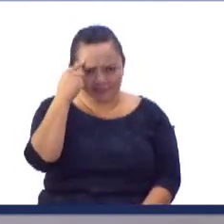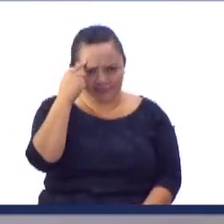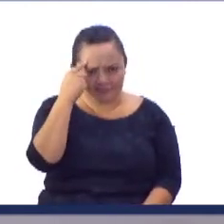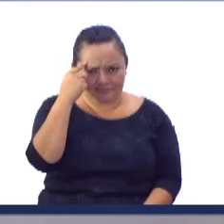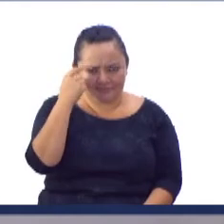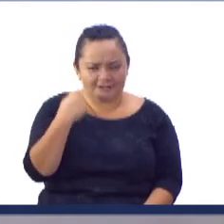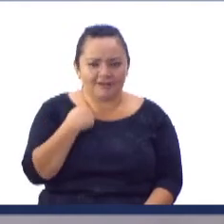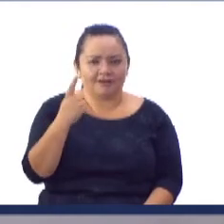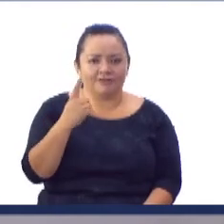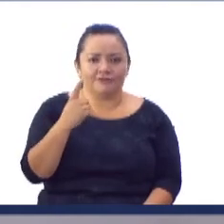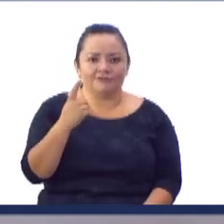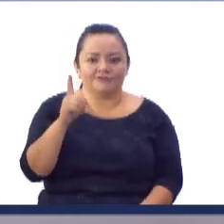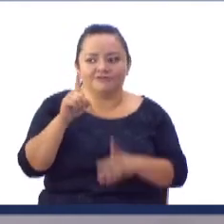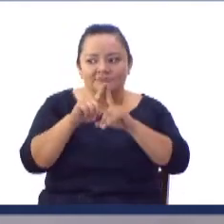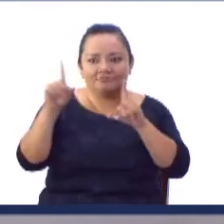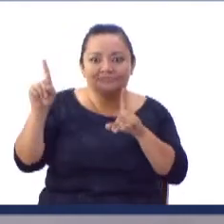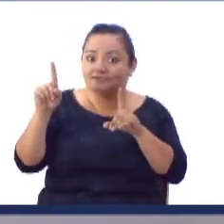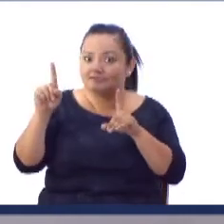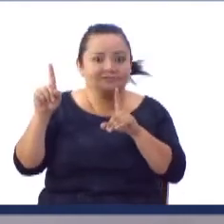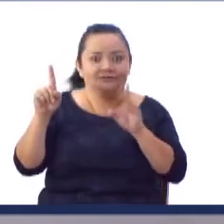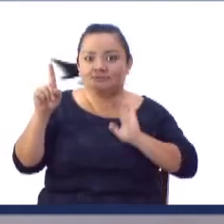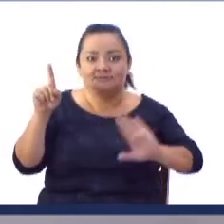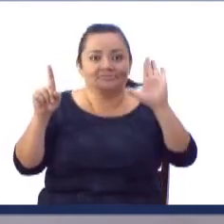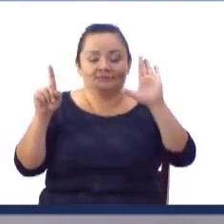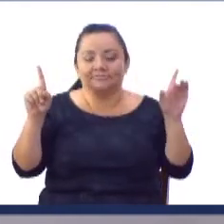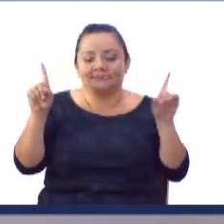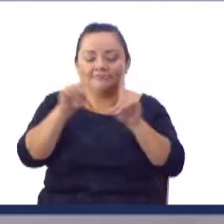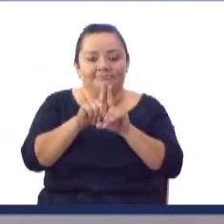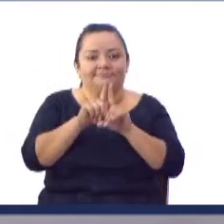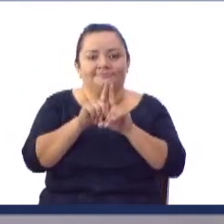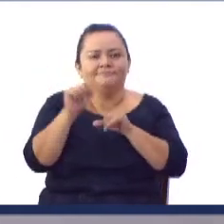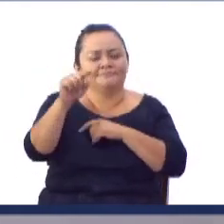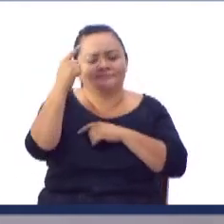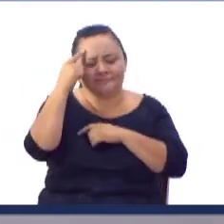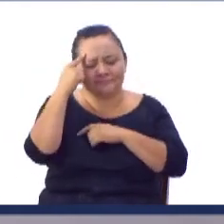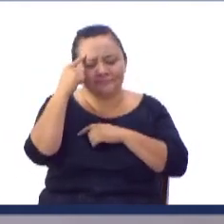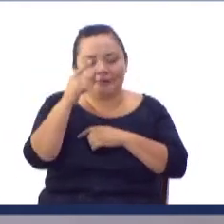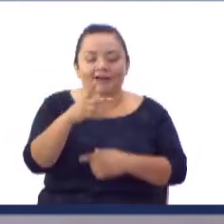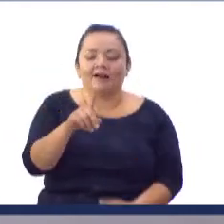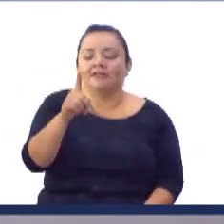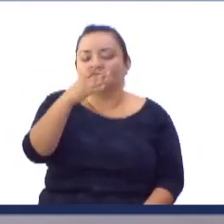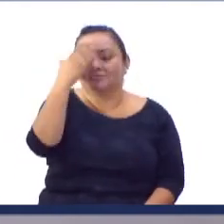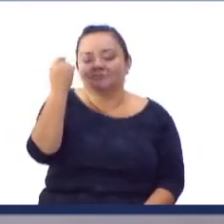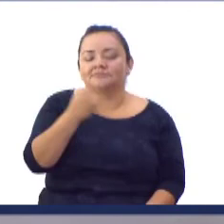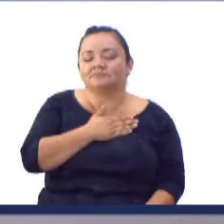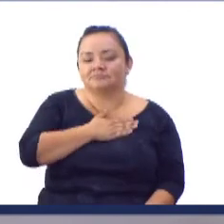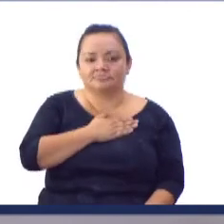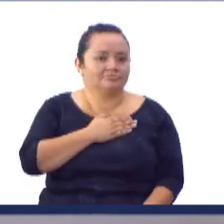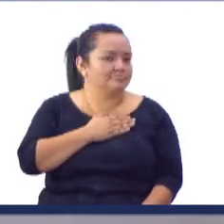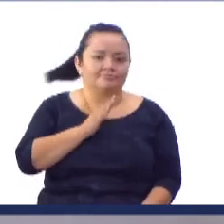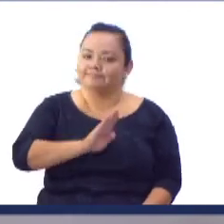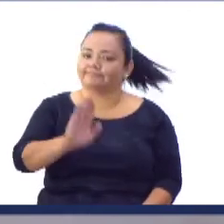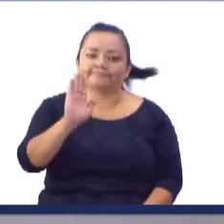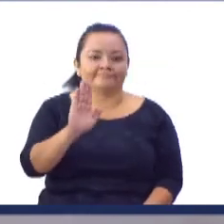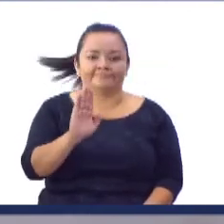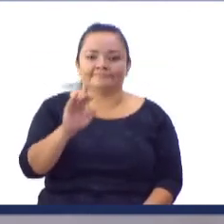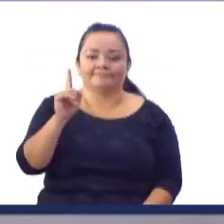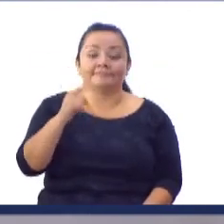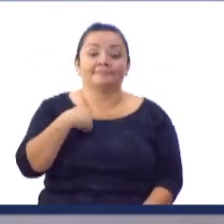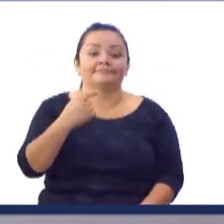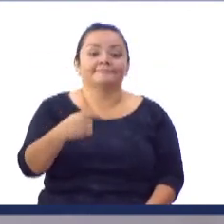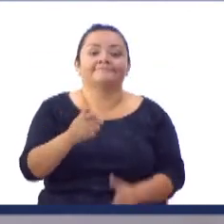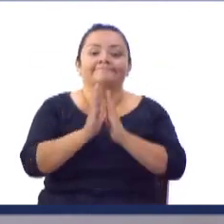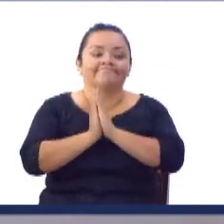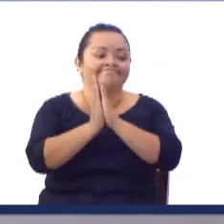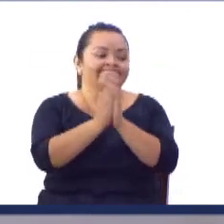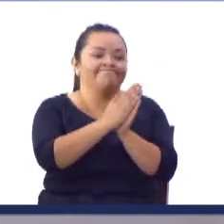dios no para dejar burlados jamás usted piensa que dios nos ha olvidado jamás yo sigo orando